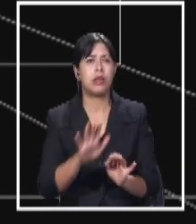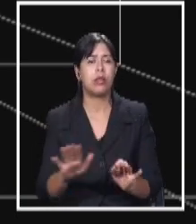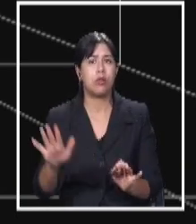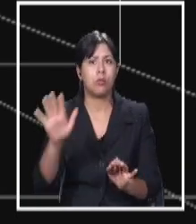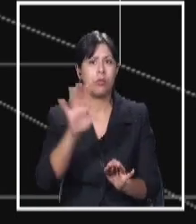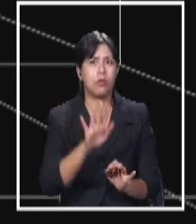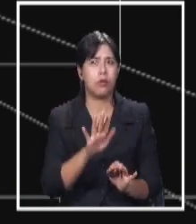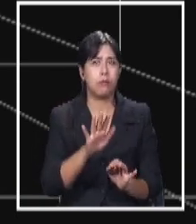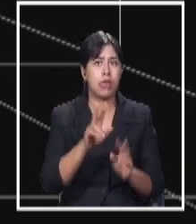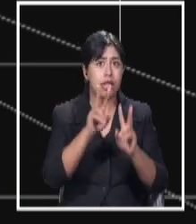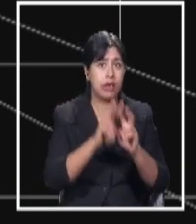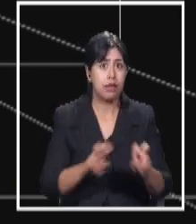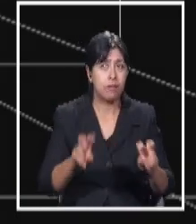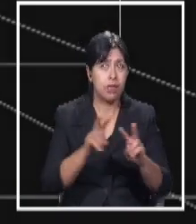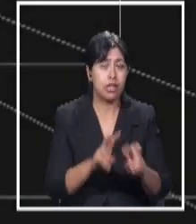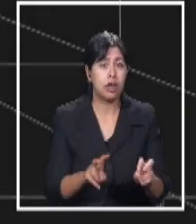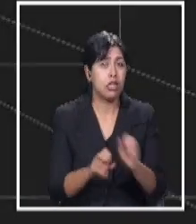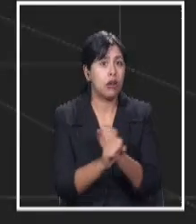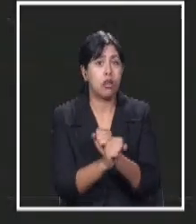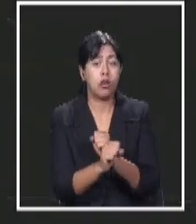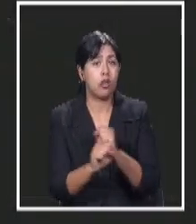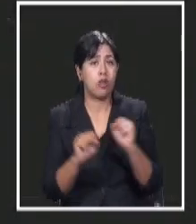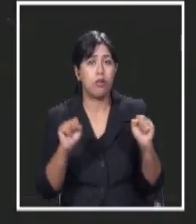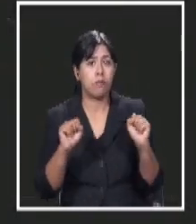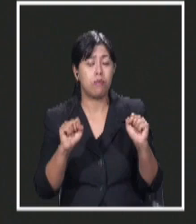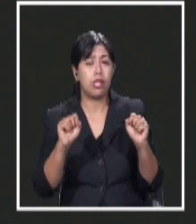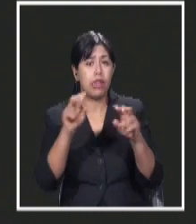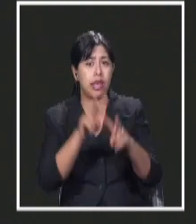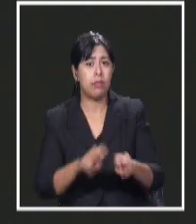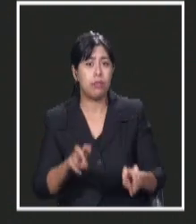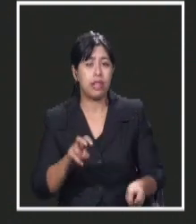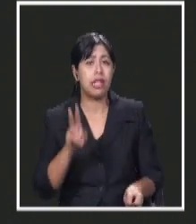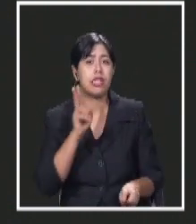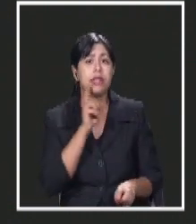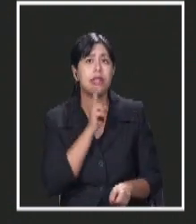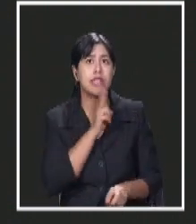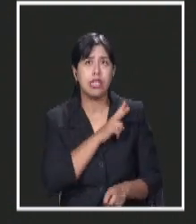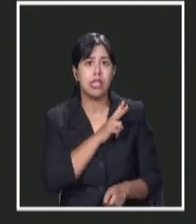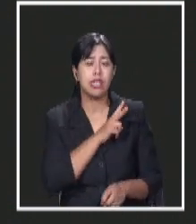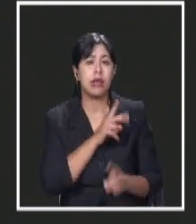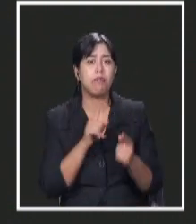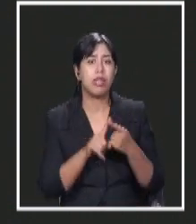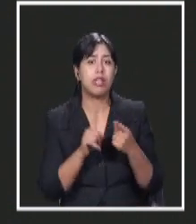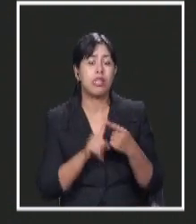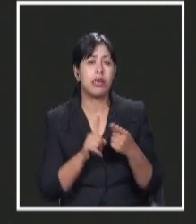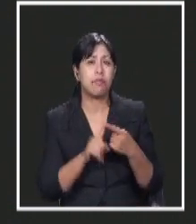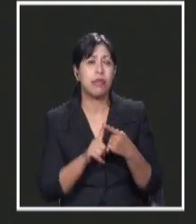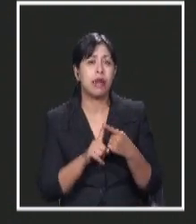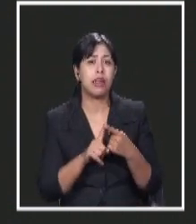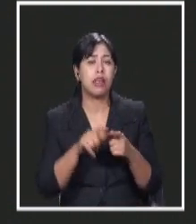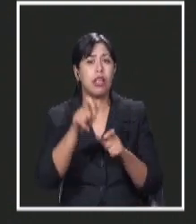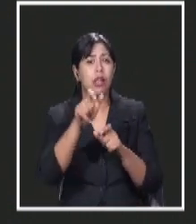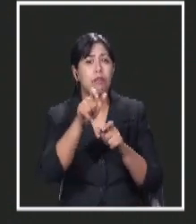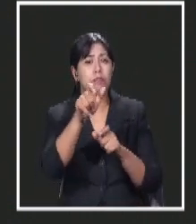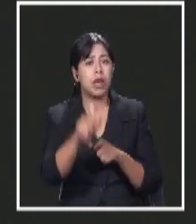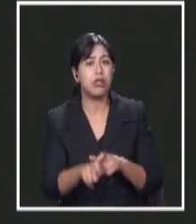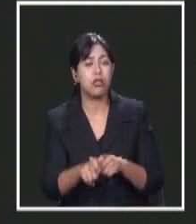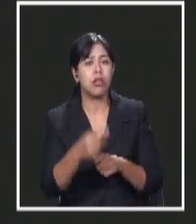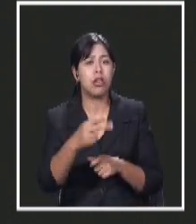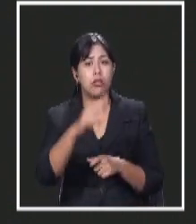investigadores ya no pueden postular a un fondo de investigación en salud mental sin que participe del proyecto una persona con experiencia